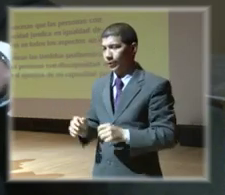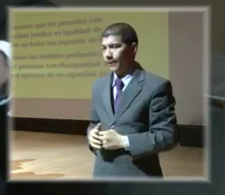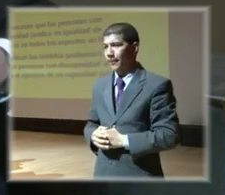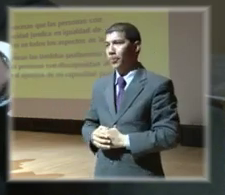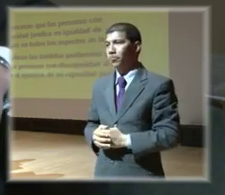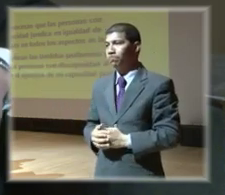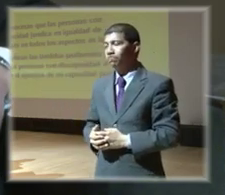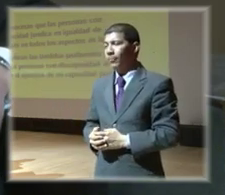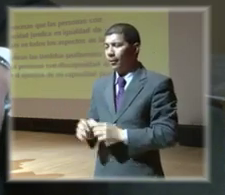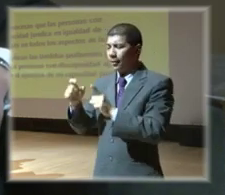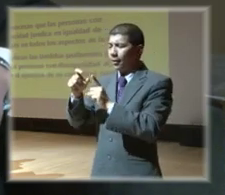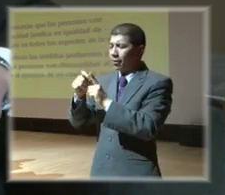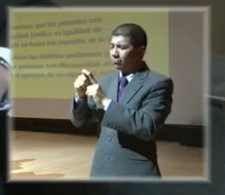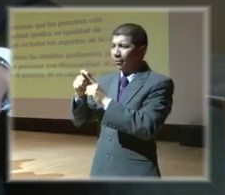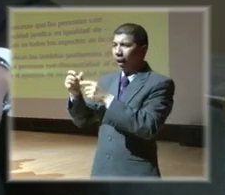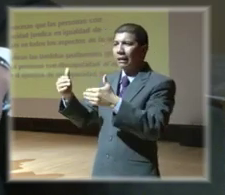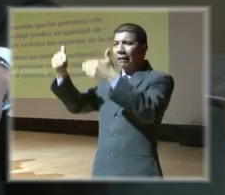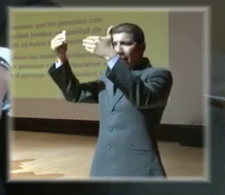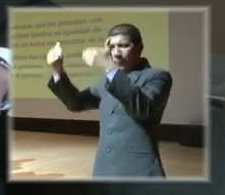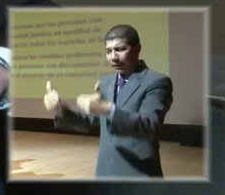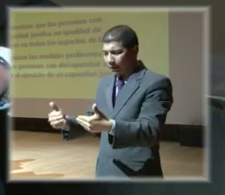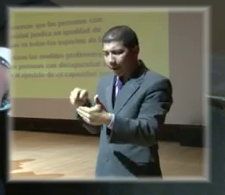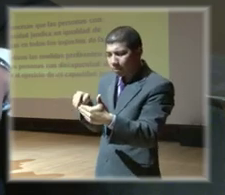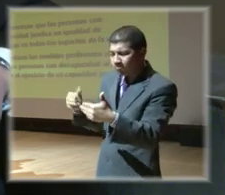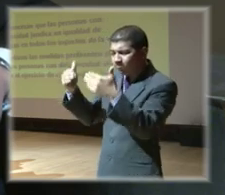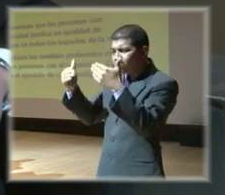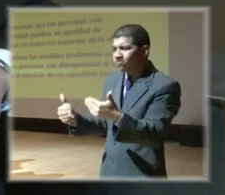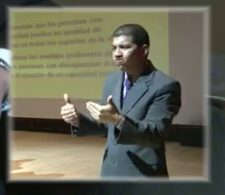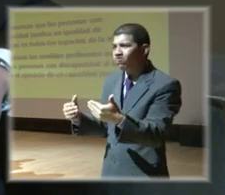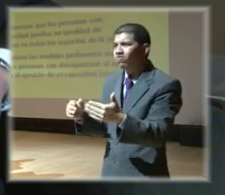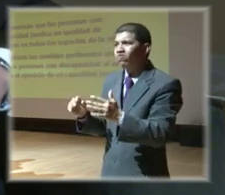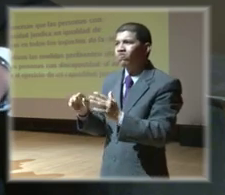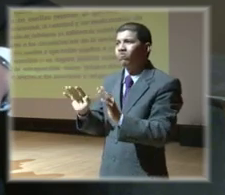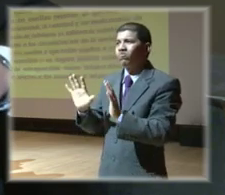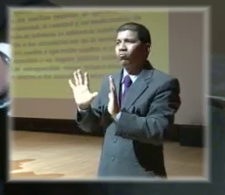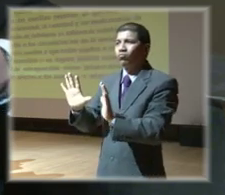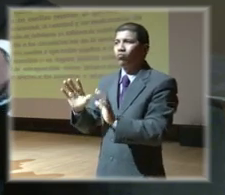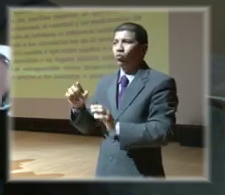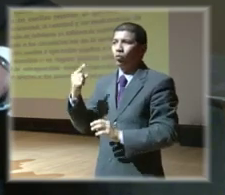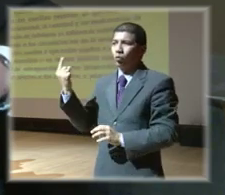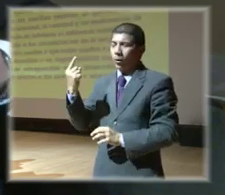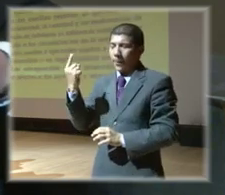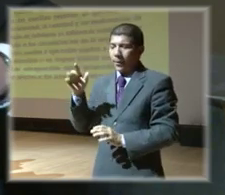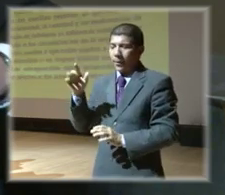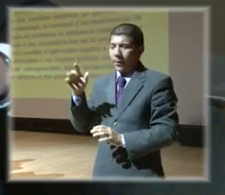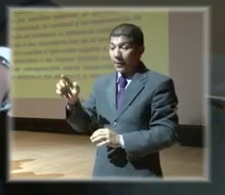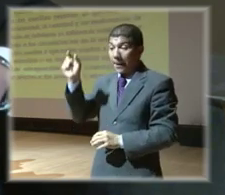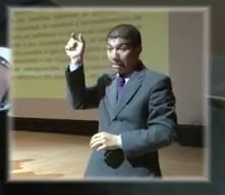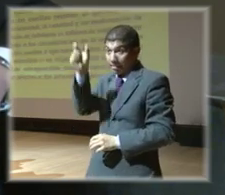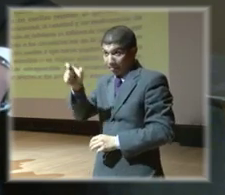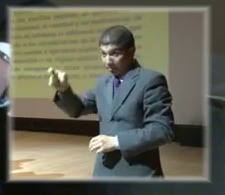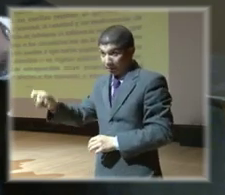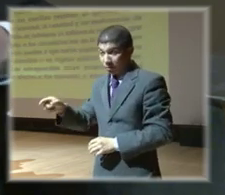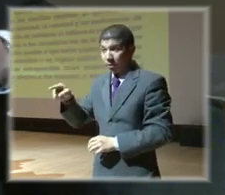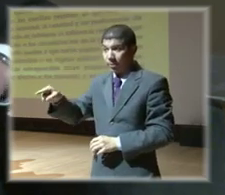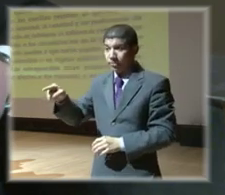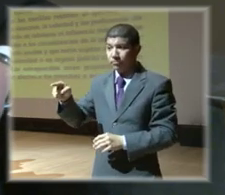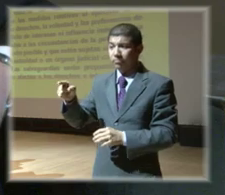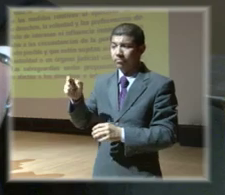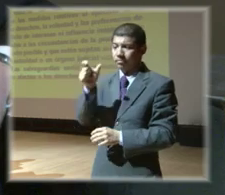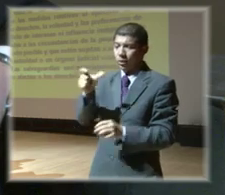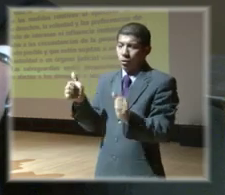el tratamiento de la discapacidad ha partido de una visión meramente paternalista, con lo cual se ha asumido que estas personas, la población